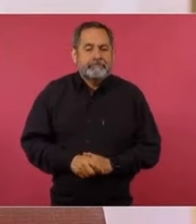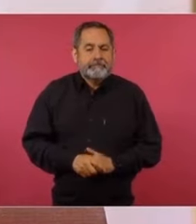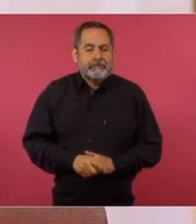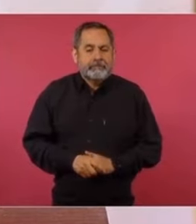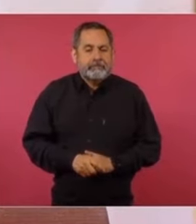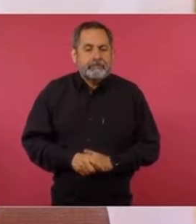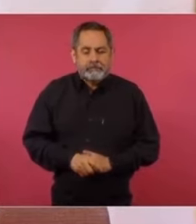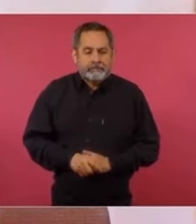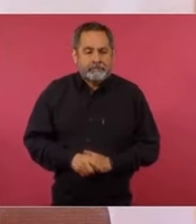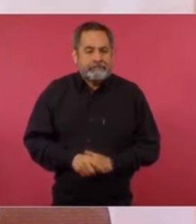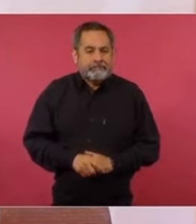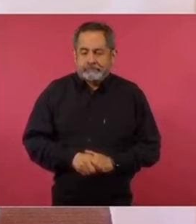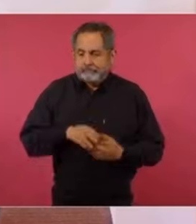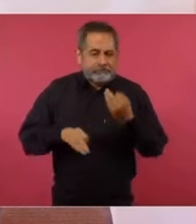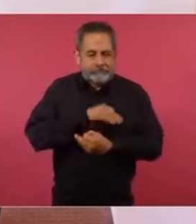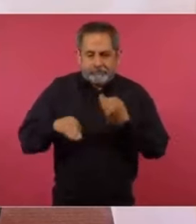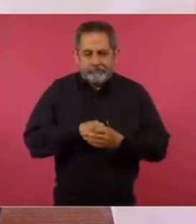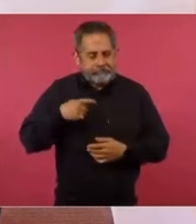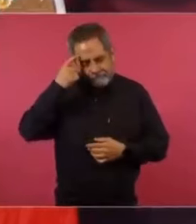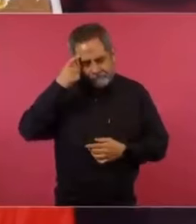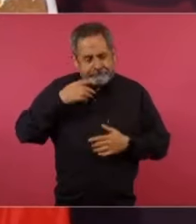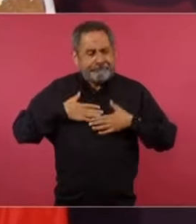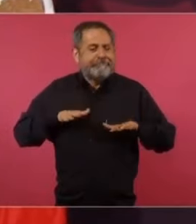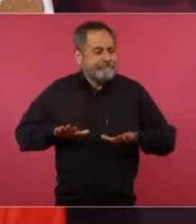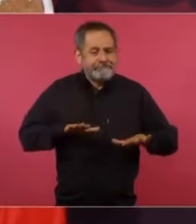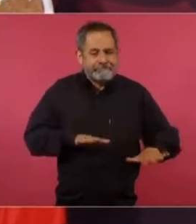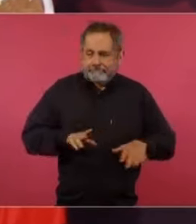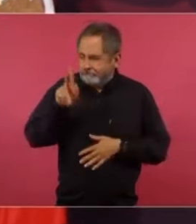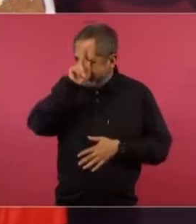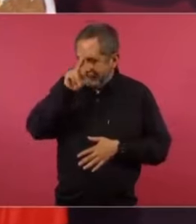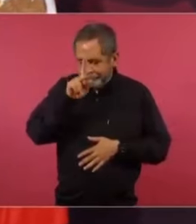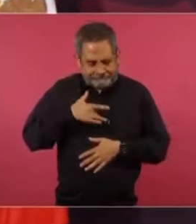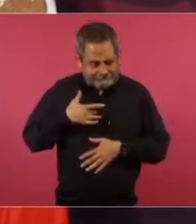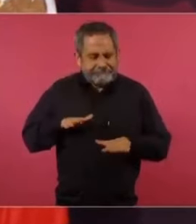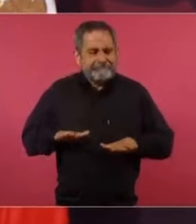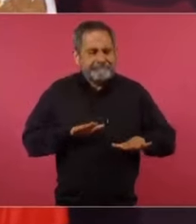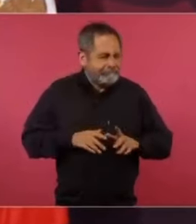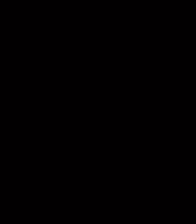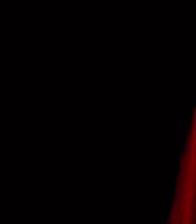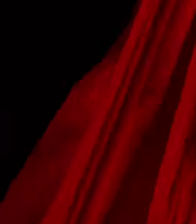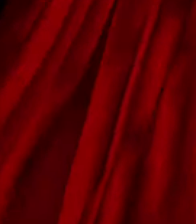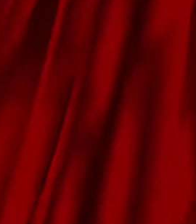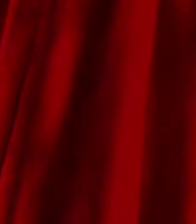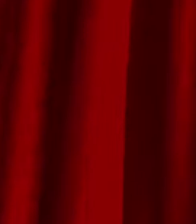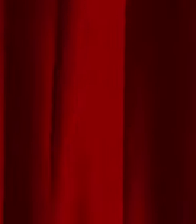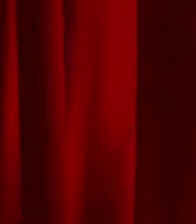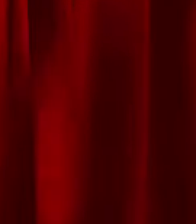debemos de serenarnos, autolimitarnos y respetarnos.